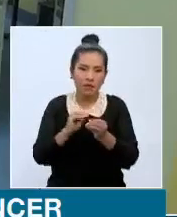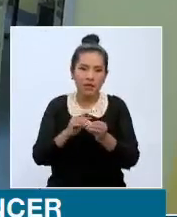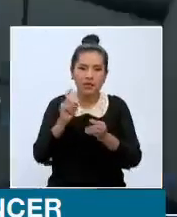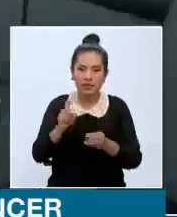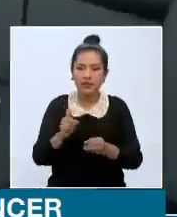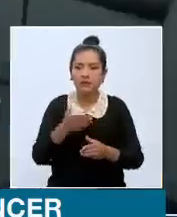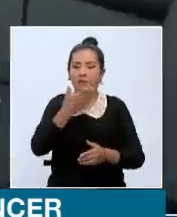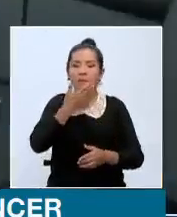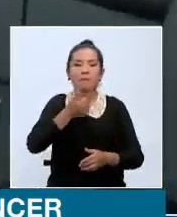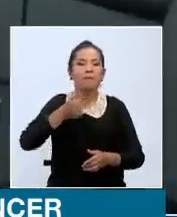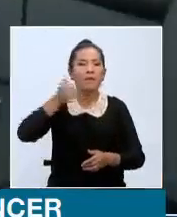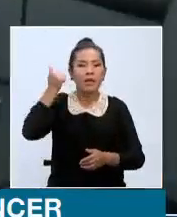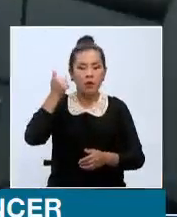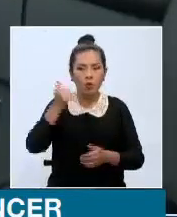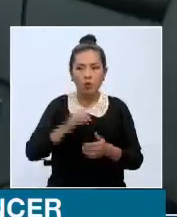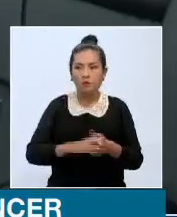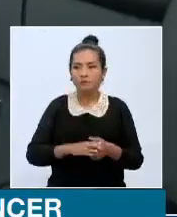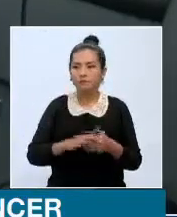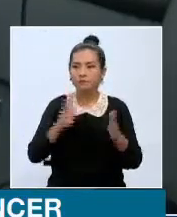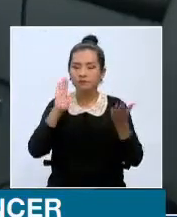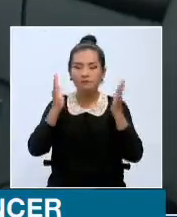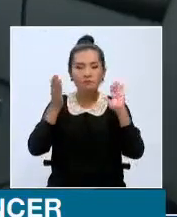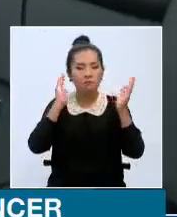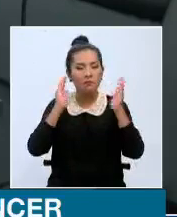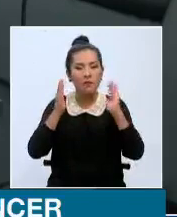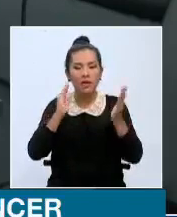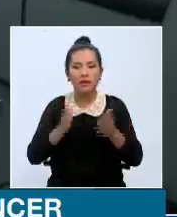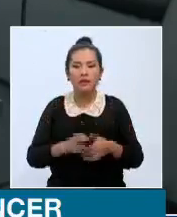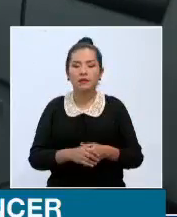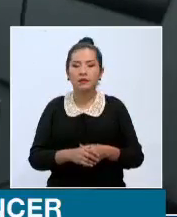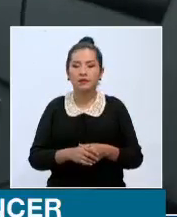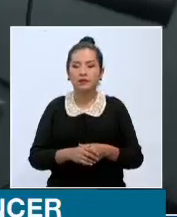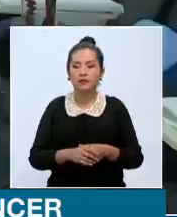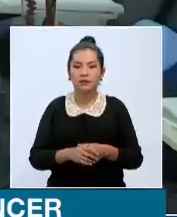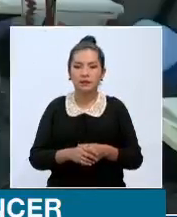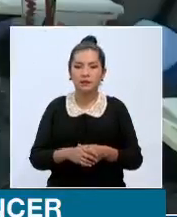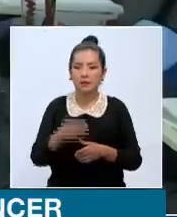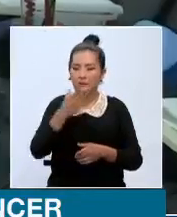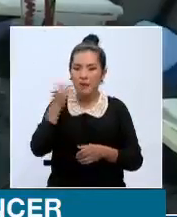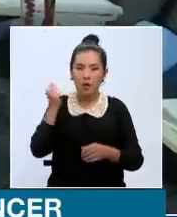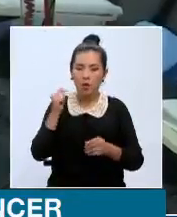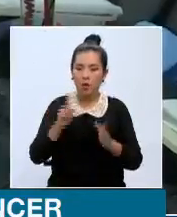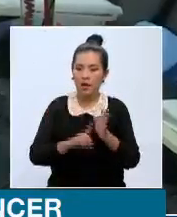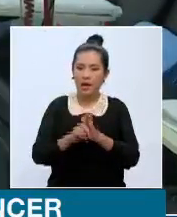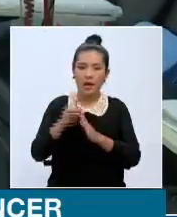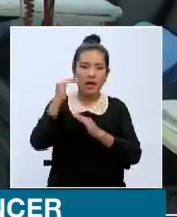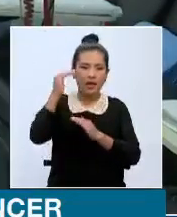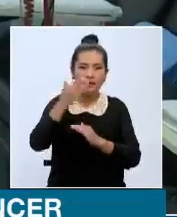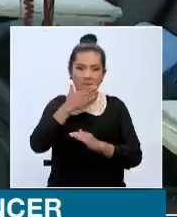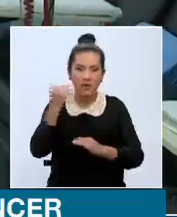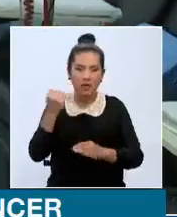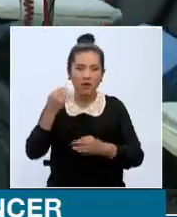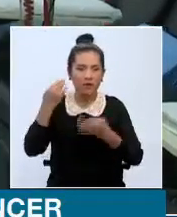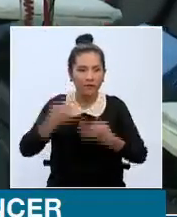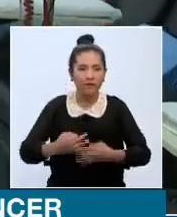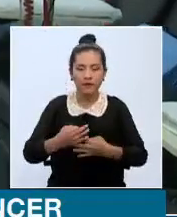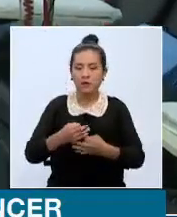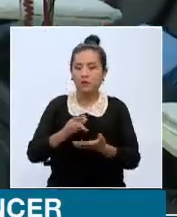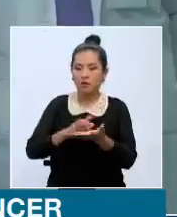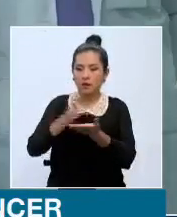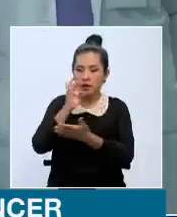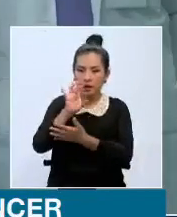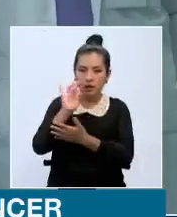alta, ¿qué le digo?, de alta gama para que los pacientes puedan tener todos